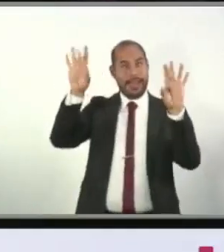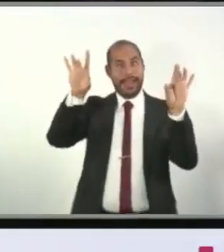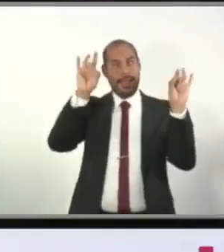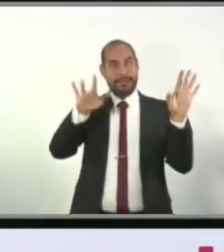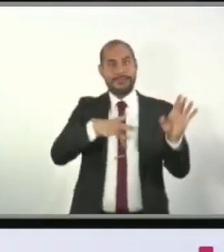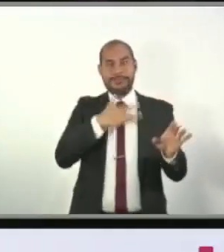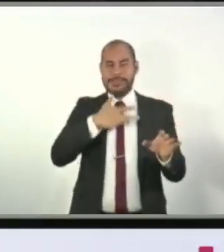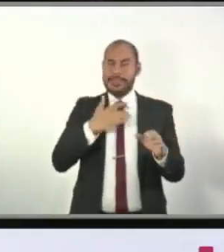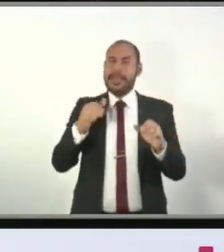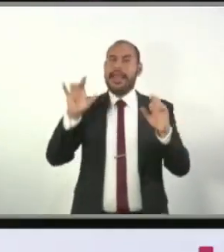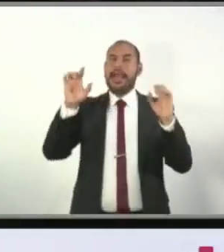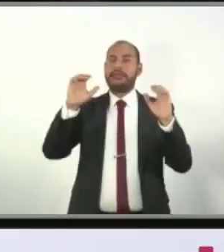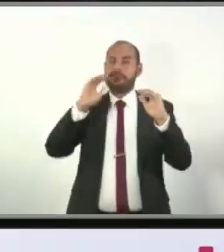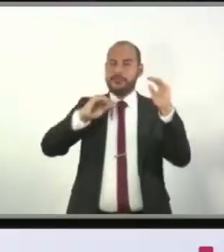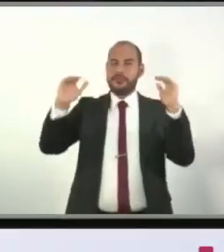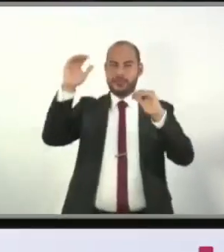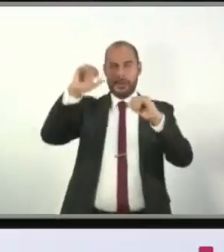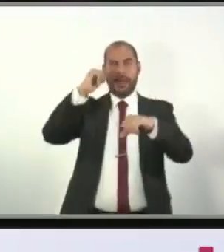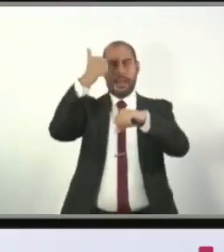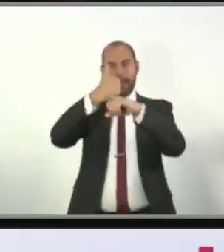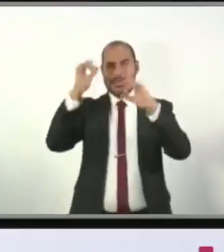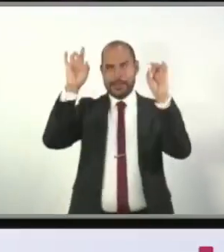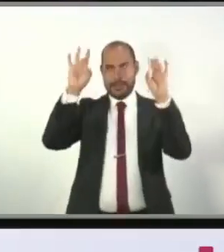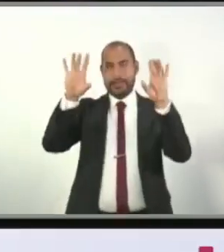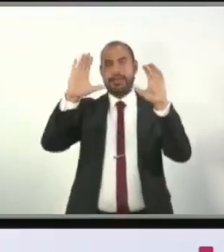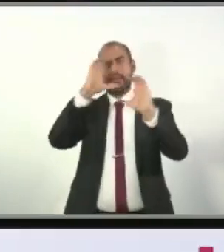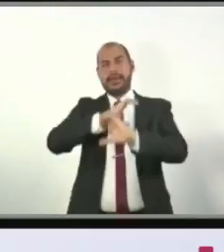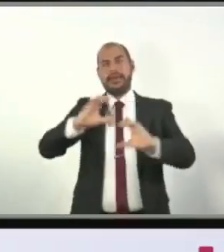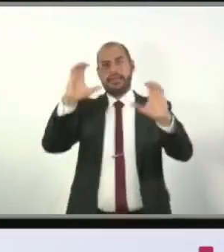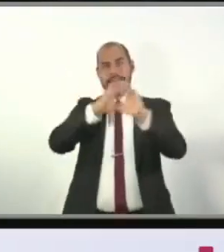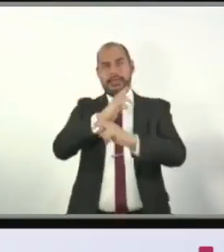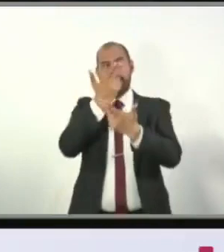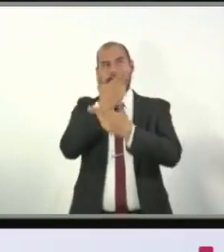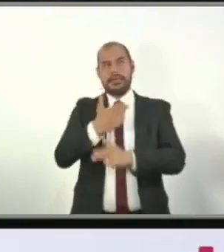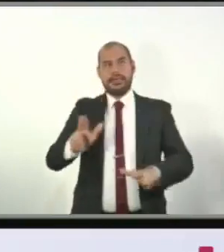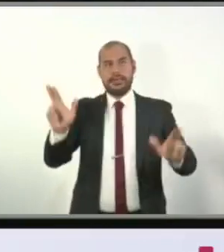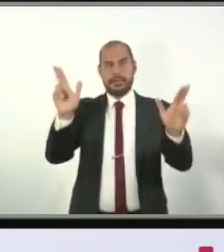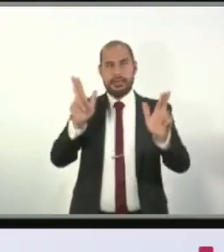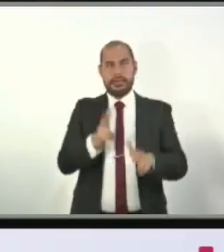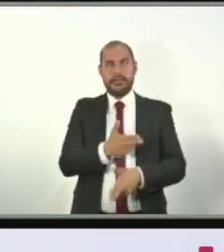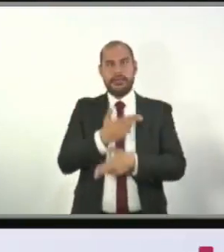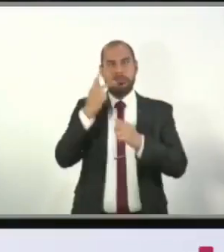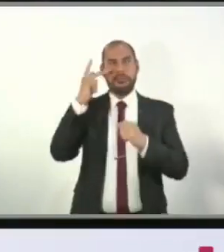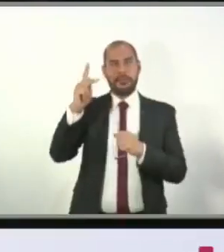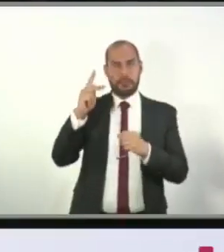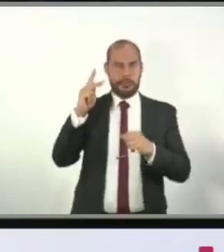y arcángeles cantan sin cesar el himno de tu gloria.